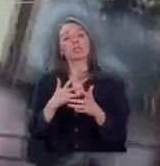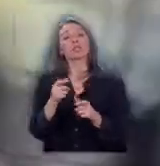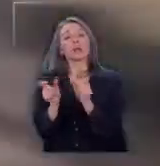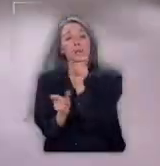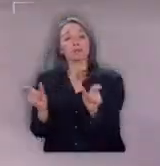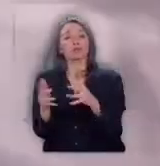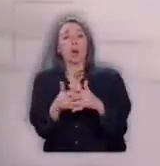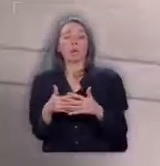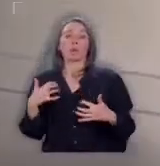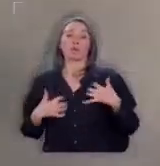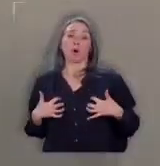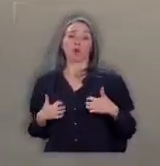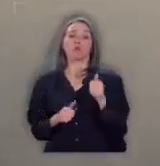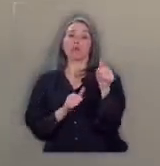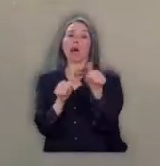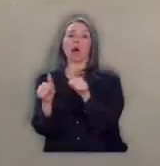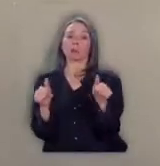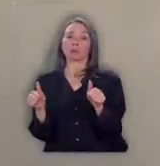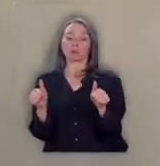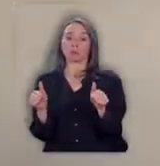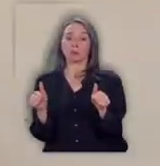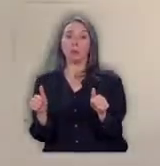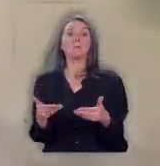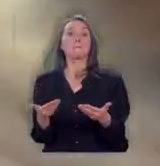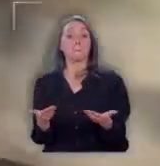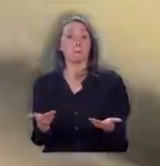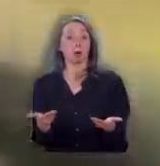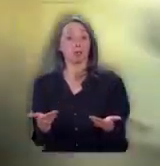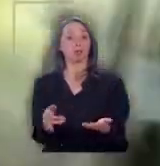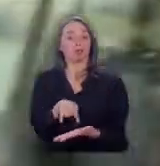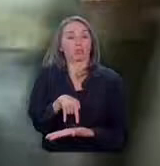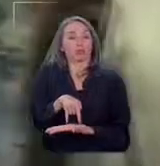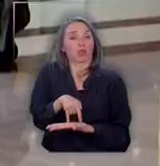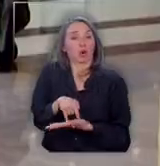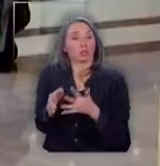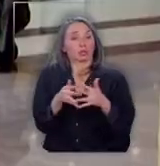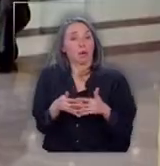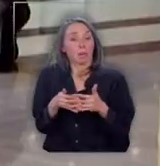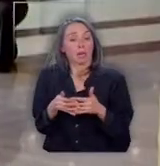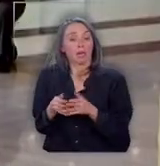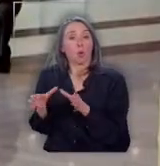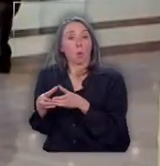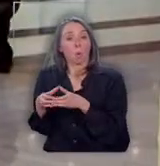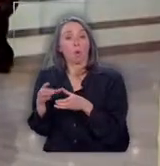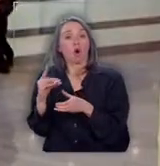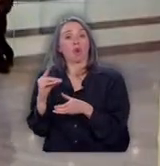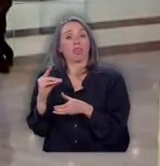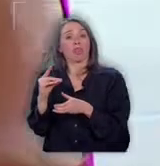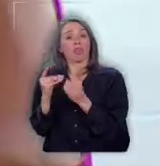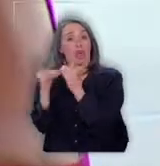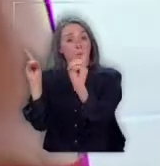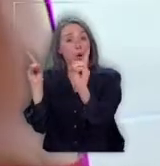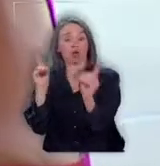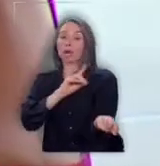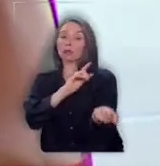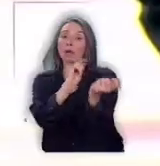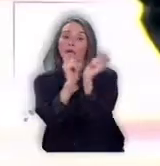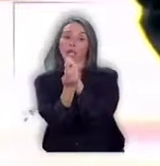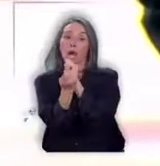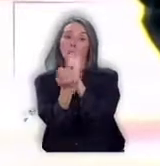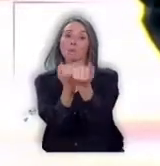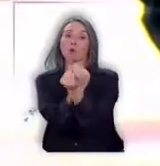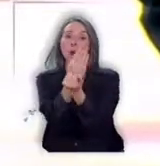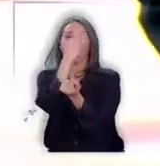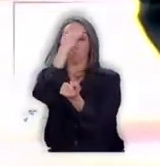los estadounidenses y a las autoridades por eso desde el congreso los demócratas propusieron un cambio estructural a la